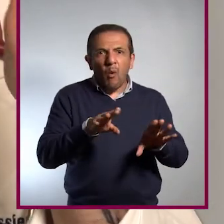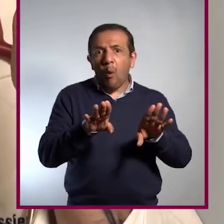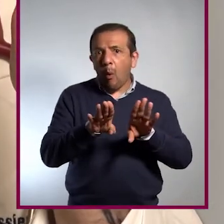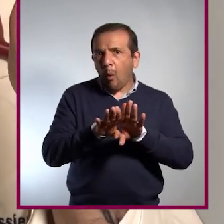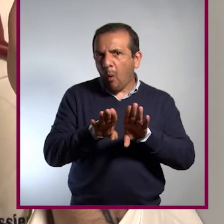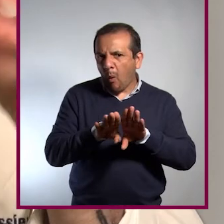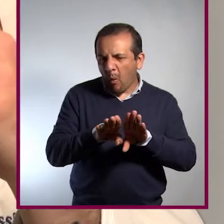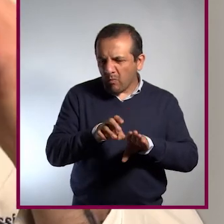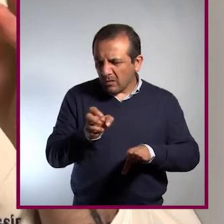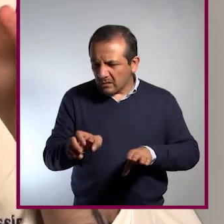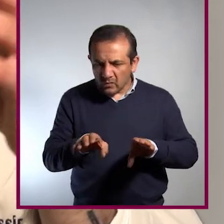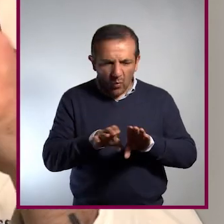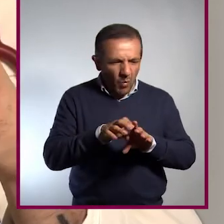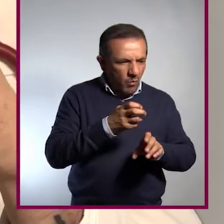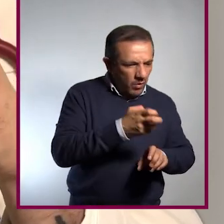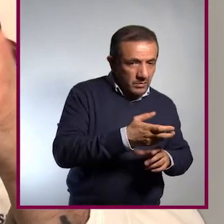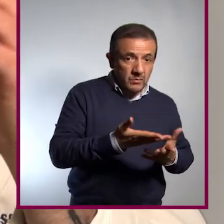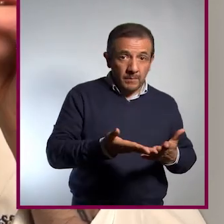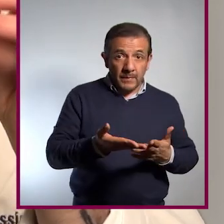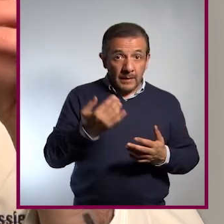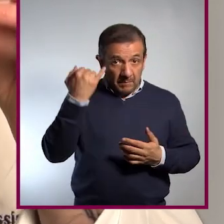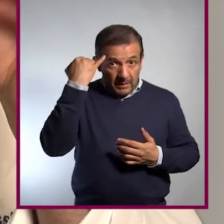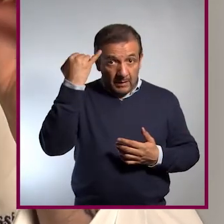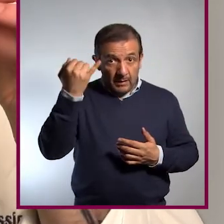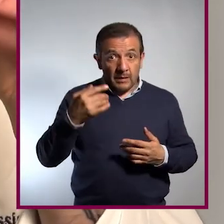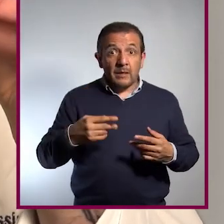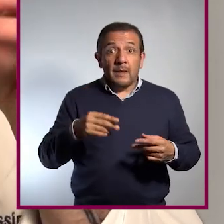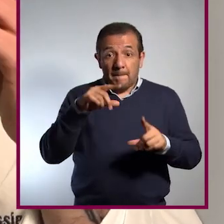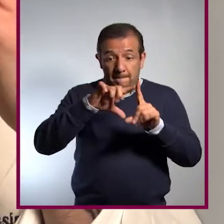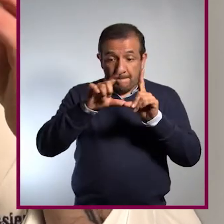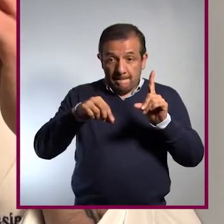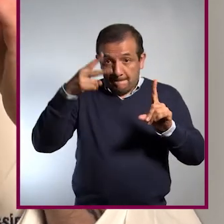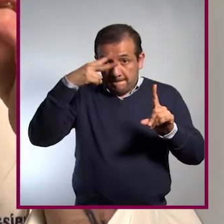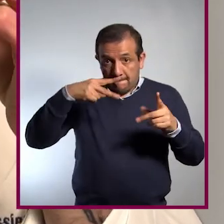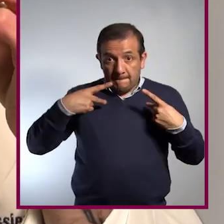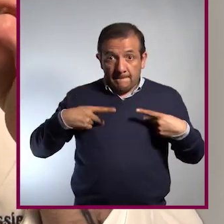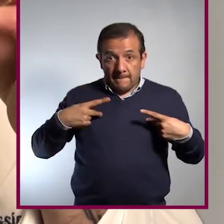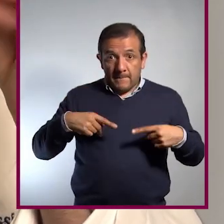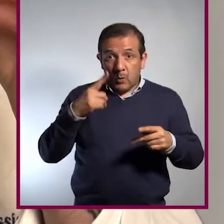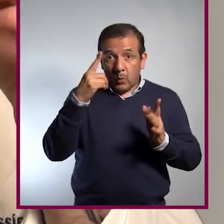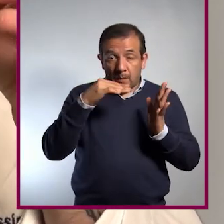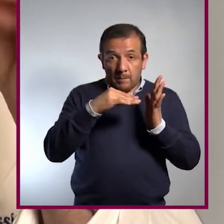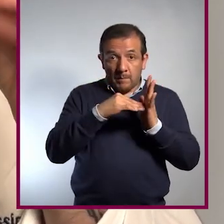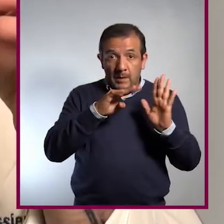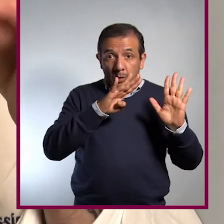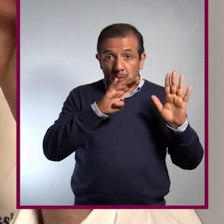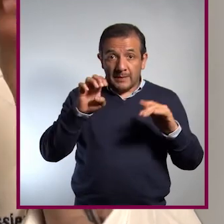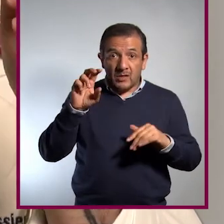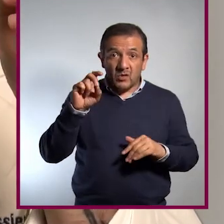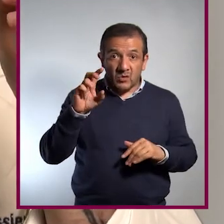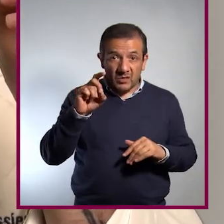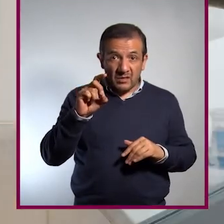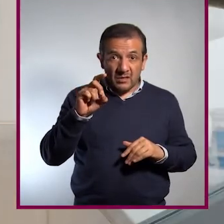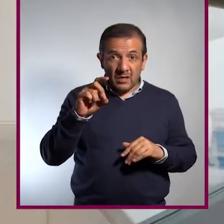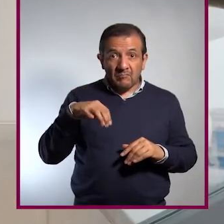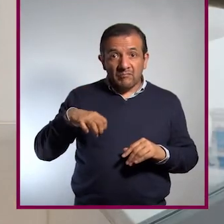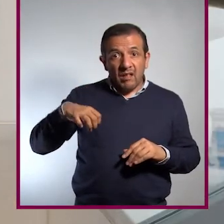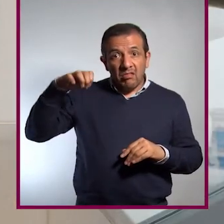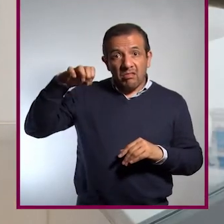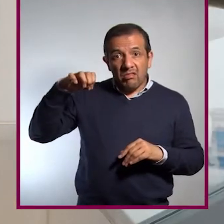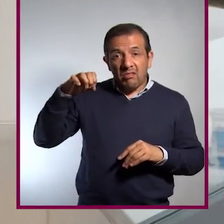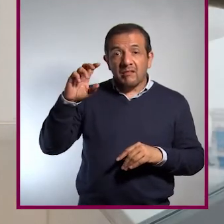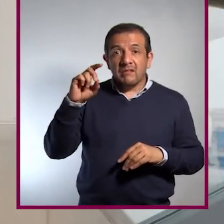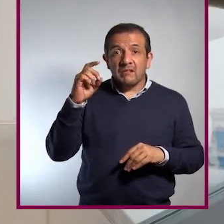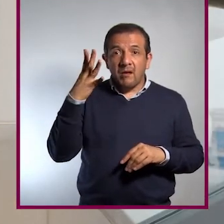un cómo. Imagina, la esperanza de vida de los mexicanos en 1930 era